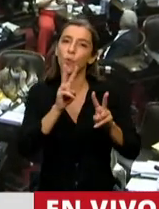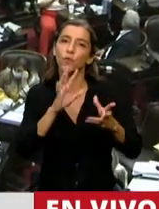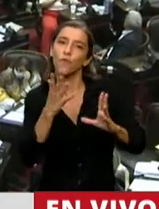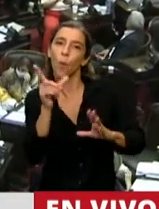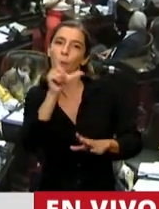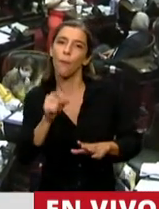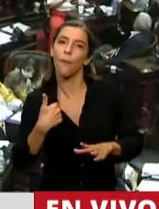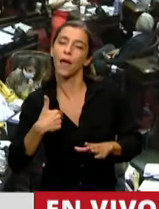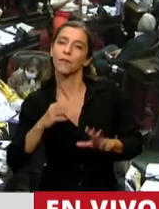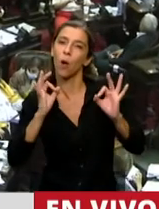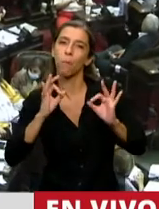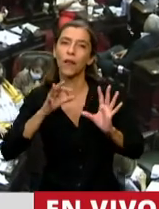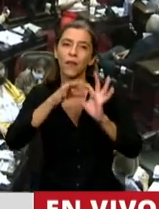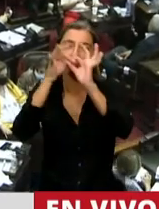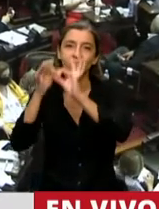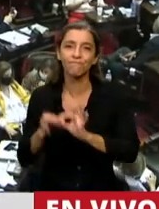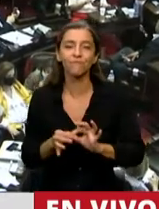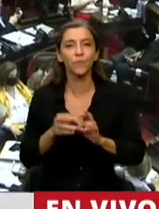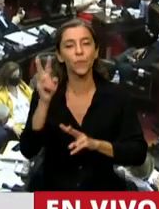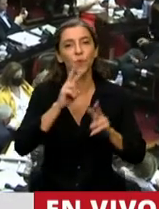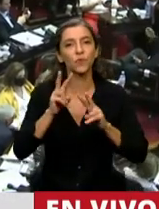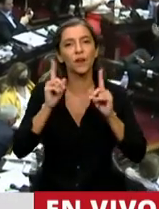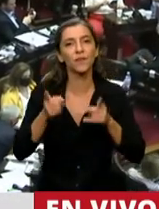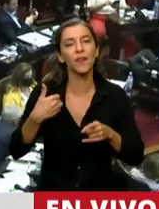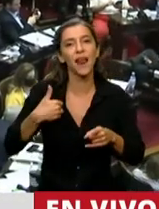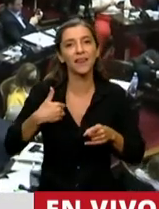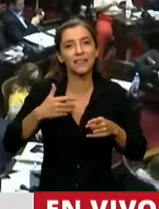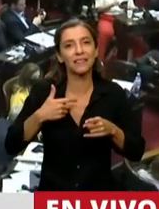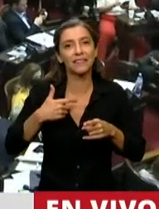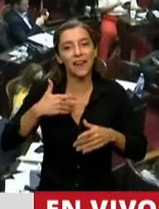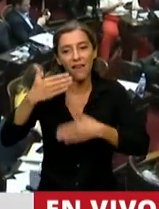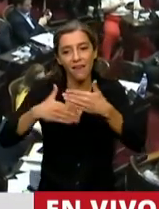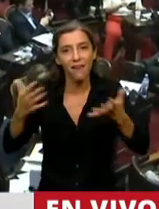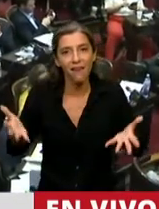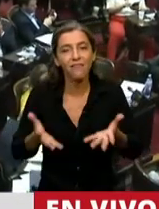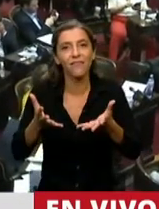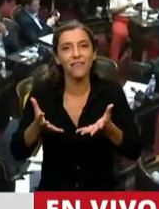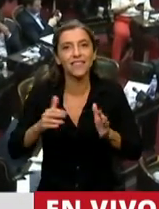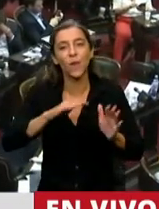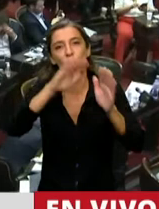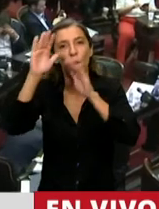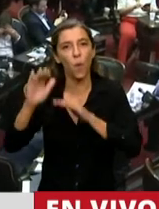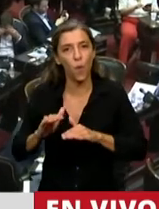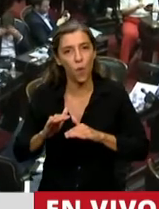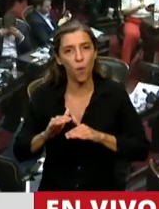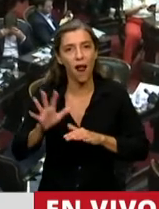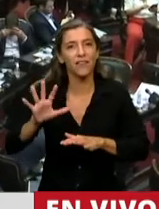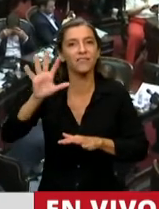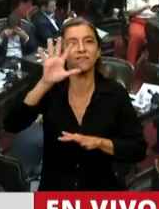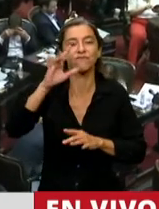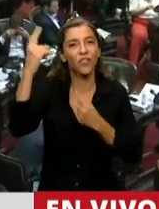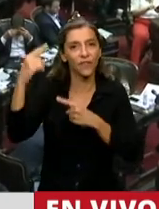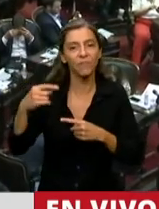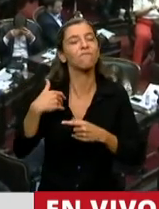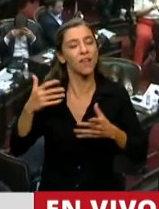de generar un crecimiento armónico en las distintas regiones de nuestro país. En el proyecto original del